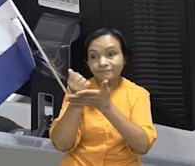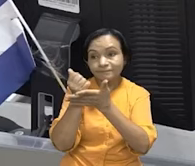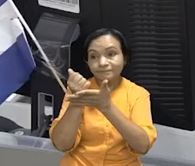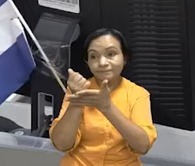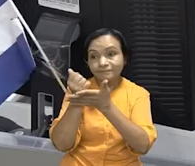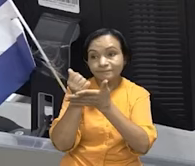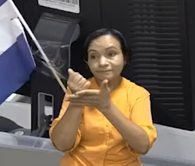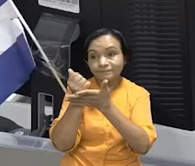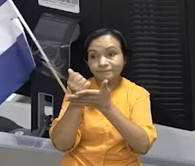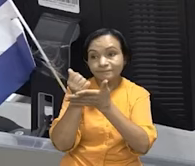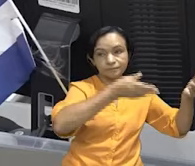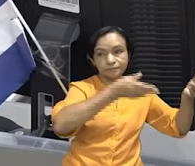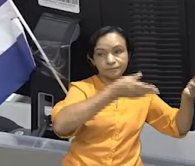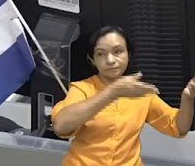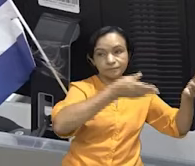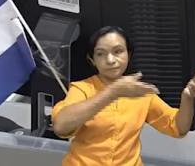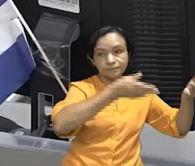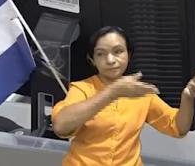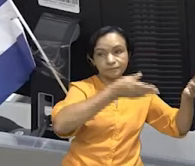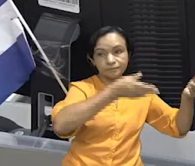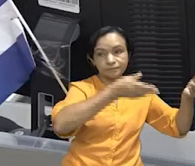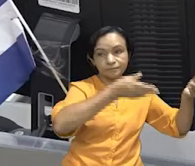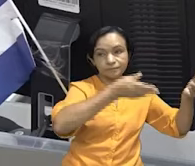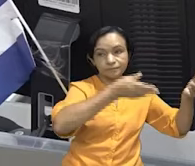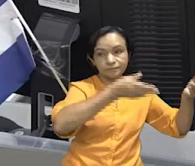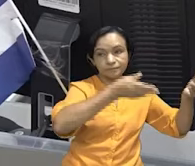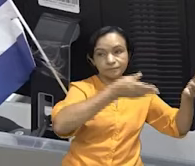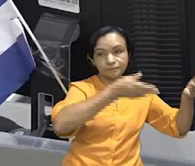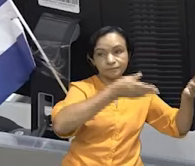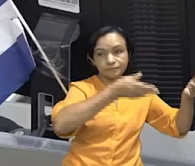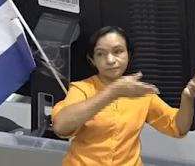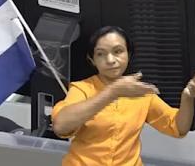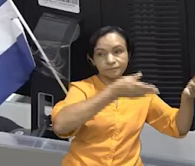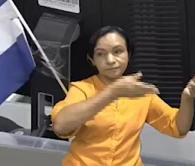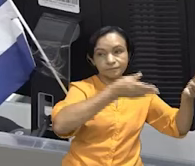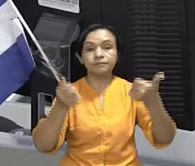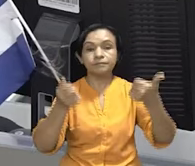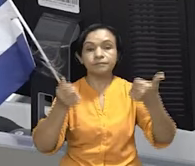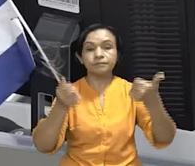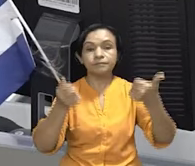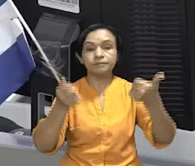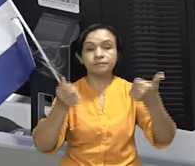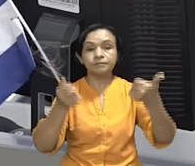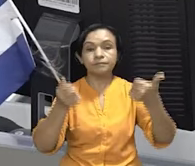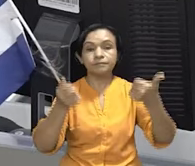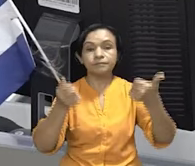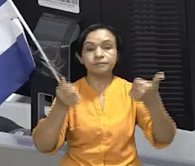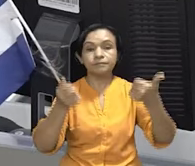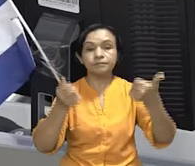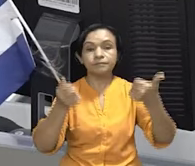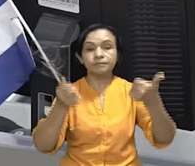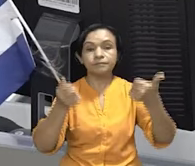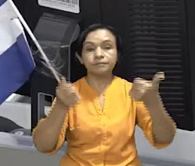destino de los productos nicaragüenses. Asimismo, han determinado la participación del Estado en las